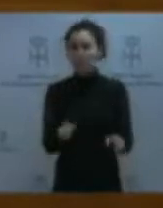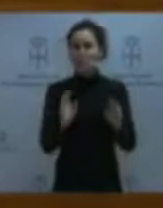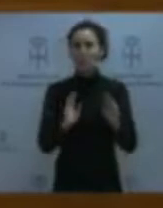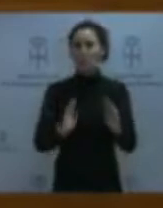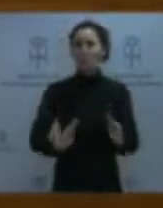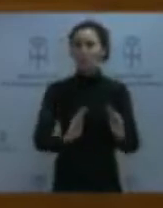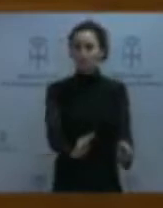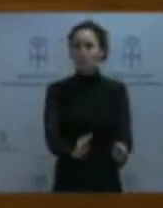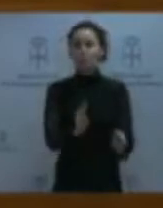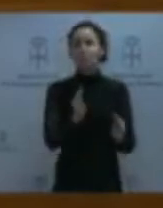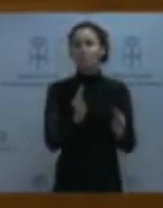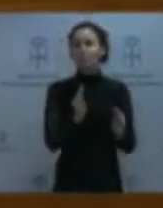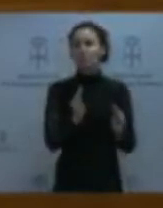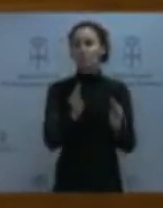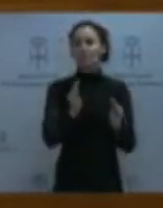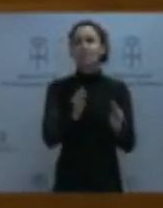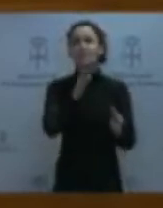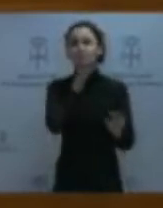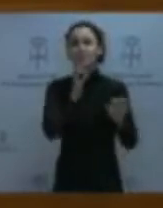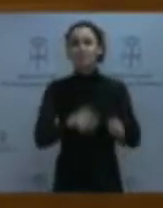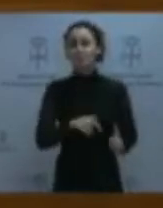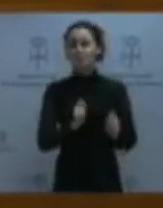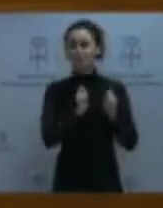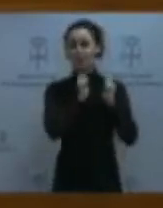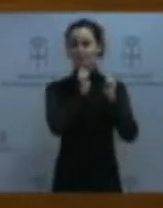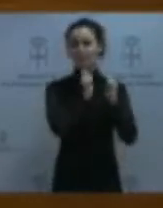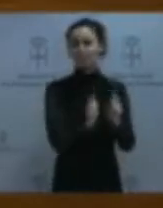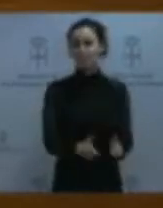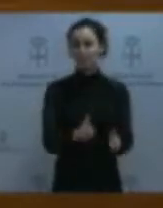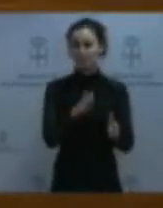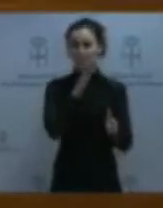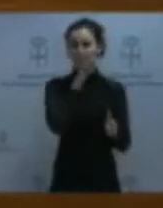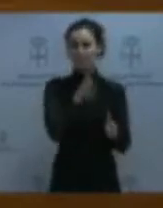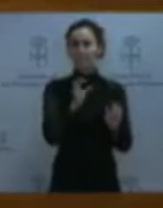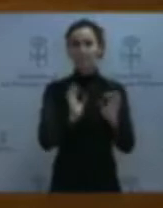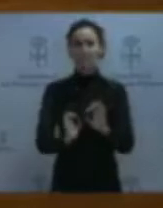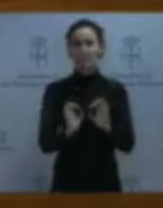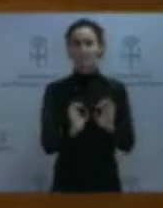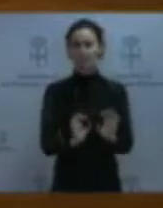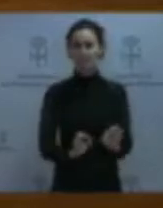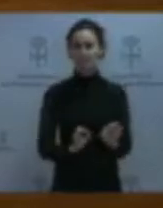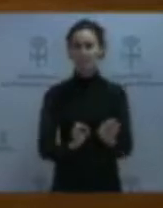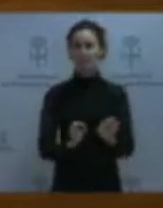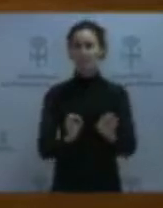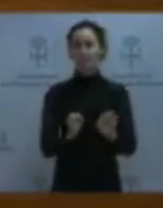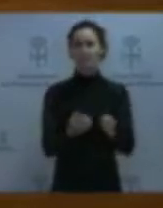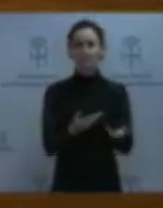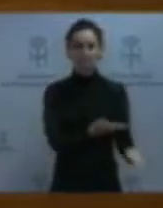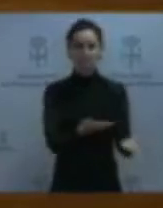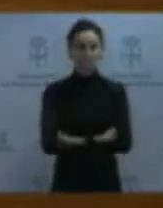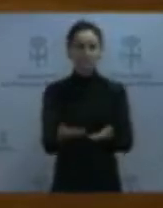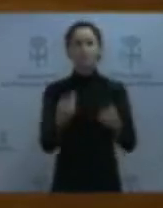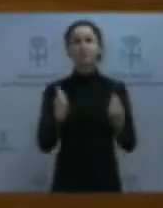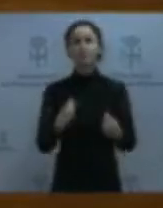que se concede diariamente esa nómina exigua de 430 euros, casi 22.000